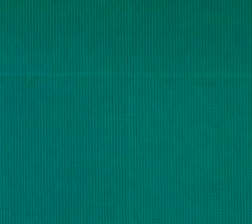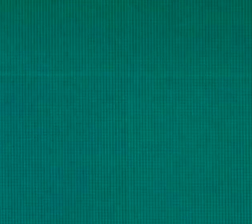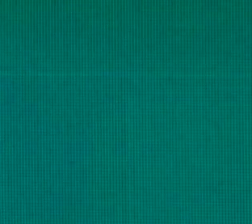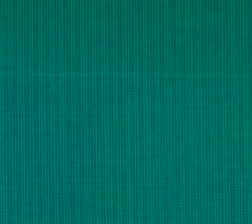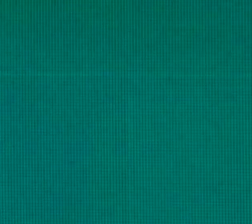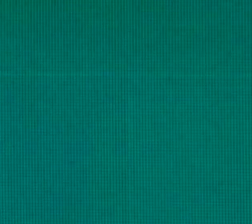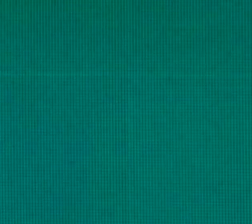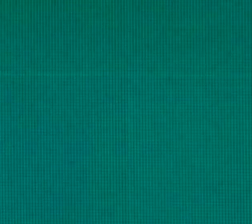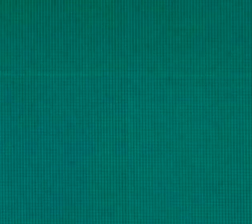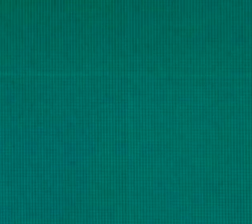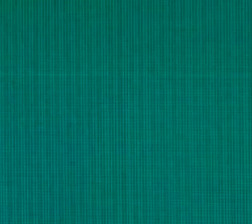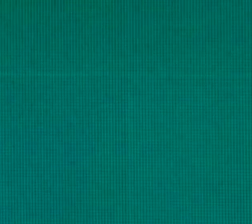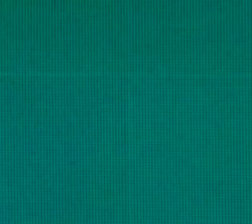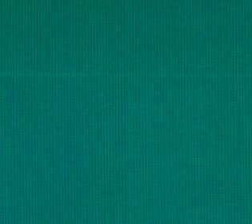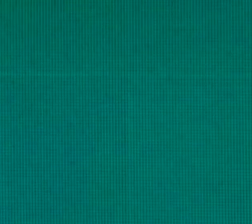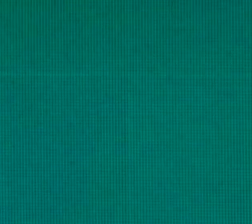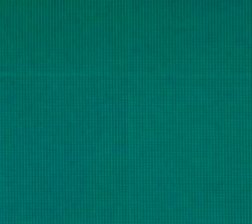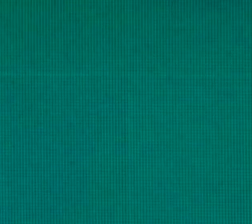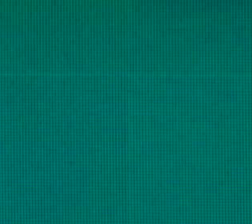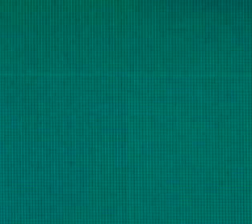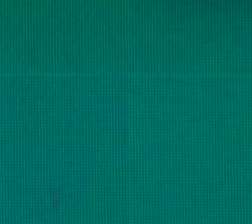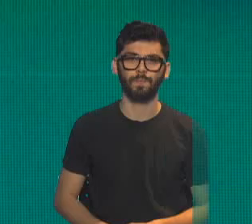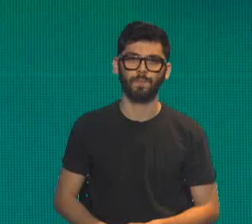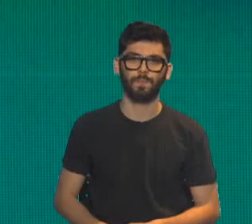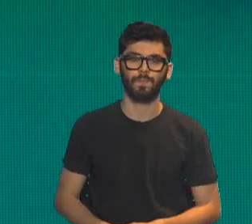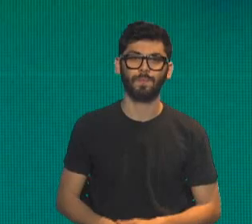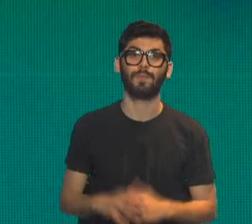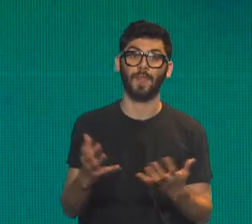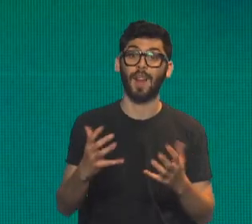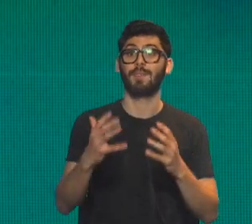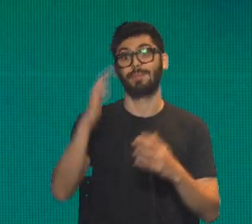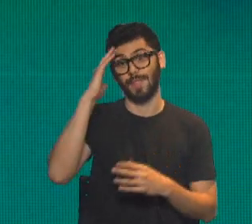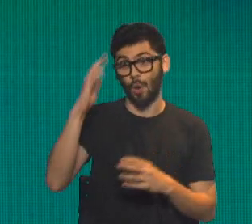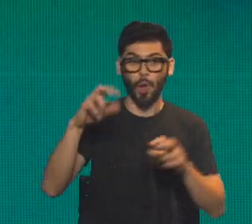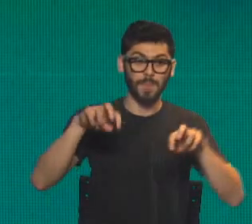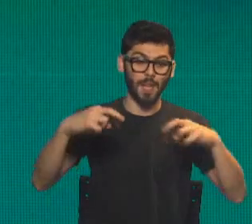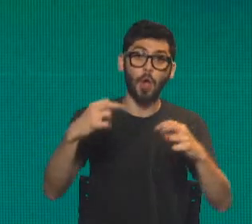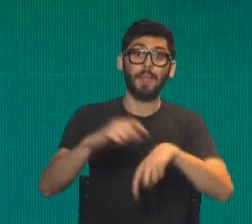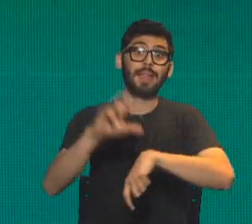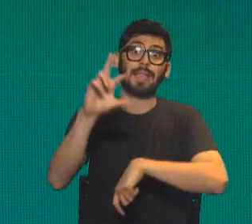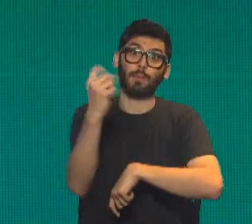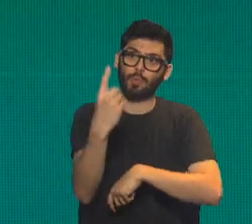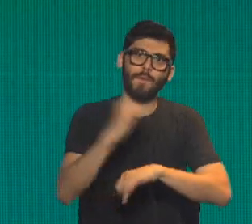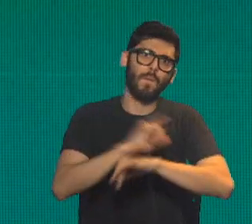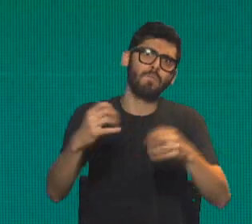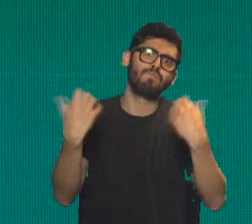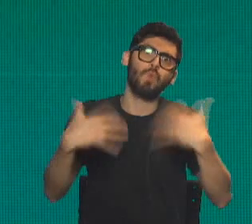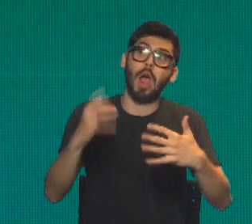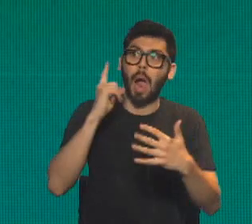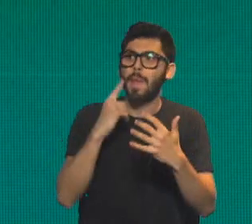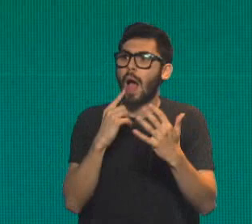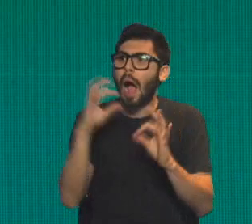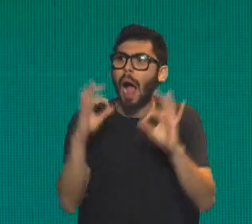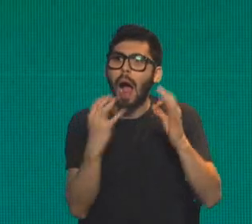Estamos de regreso en cierre de edición. Saludo a la mesa y hoy tenemos en esta media hora, bueno, mucha información y análisis, por supuesto, de lo que fue